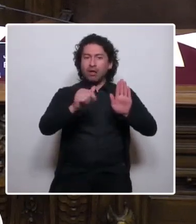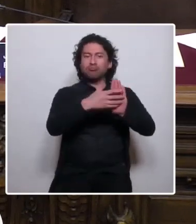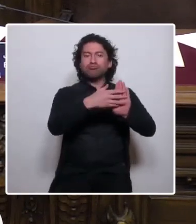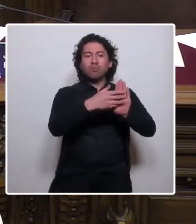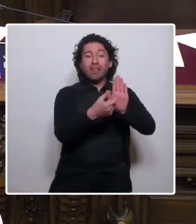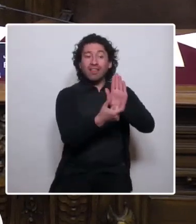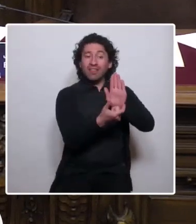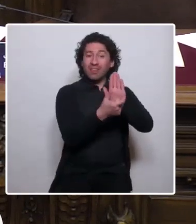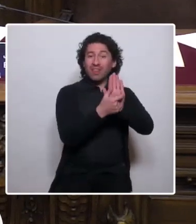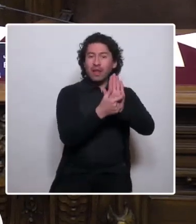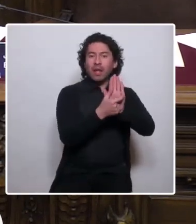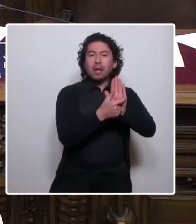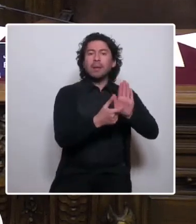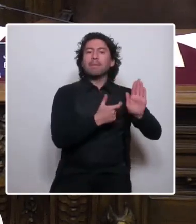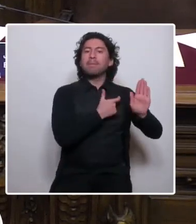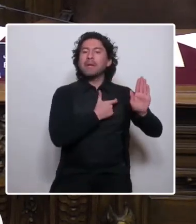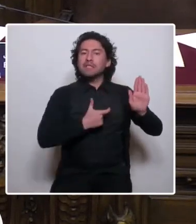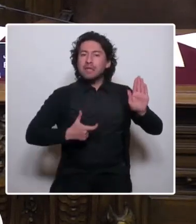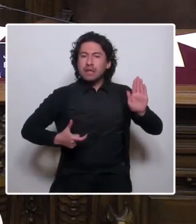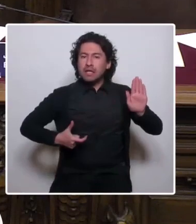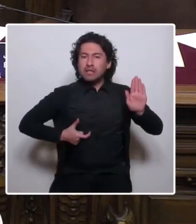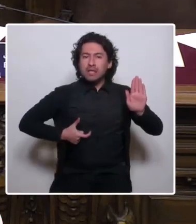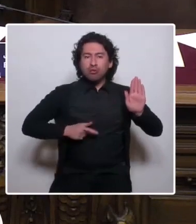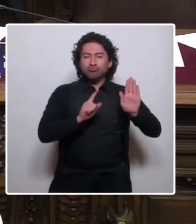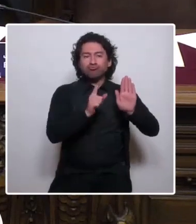expresión presidencia por mesa.